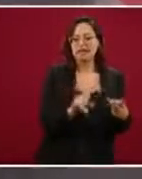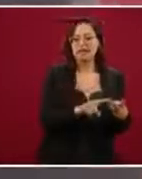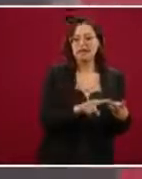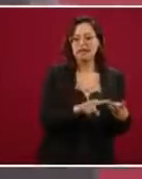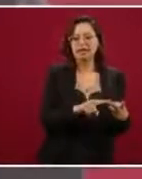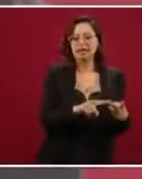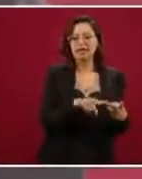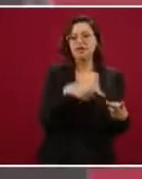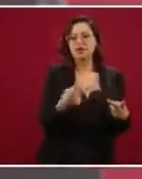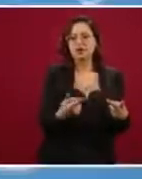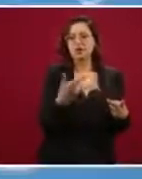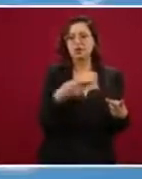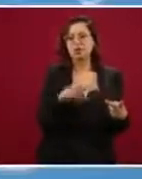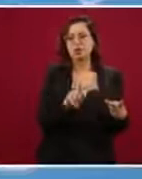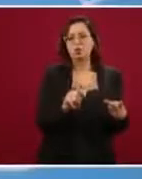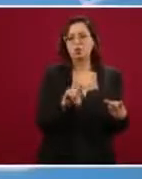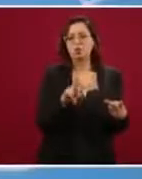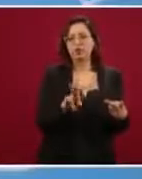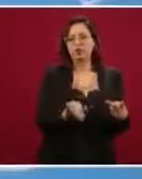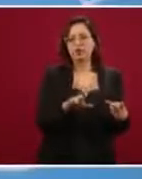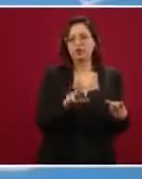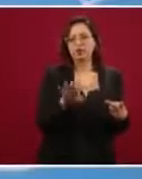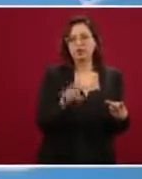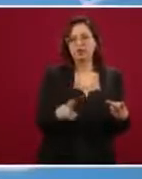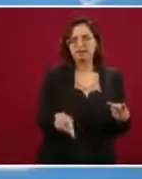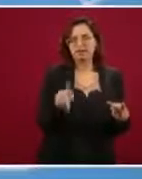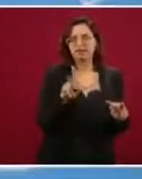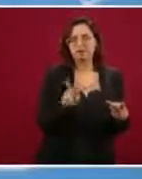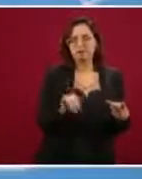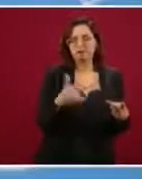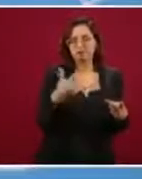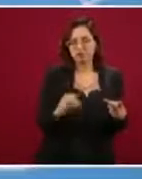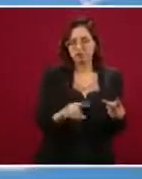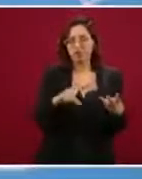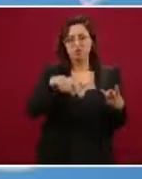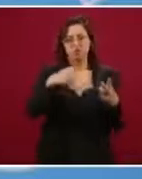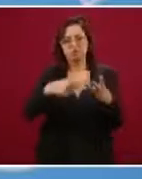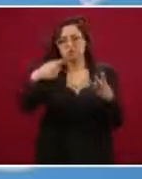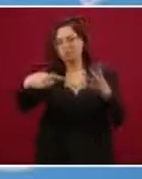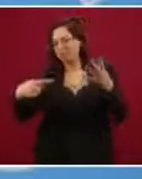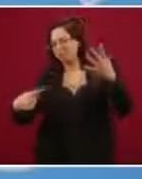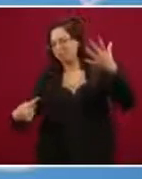antes a Gutiérrez Vivó y a muchos